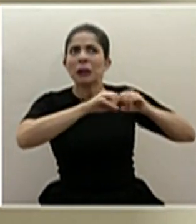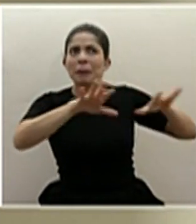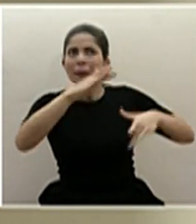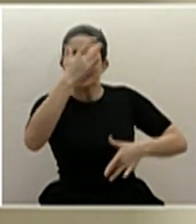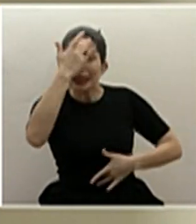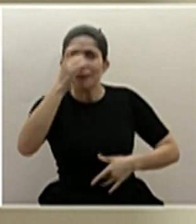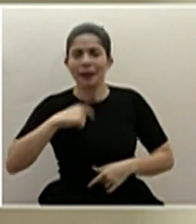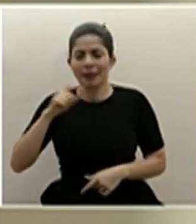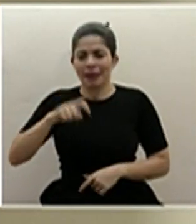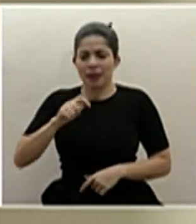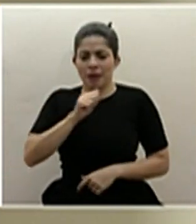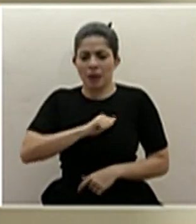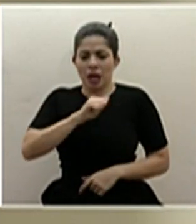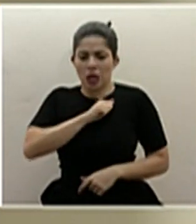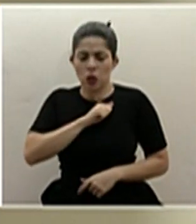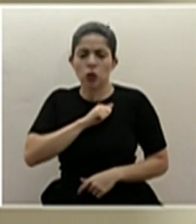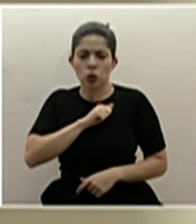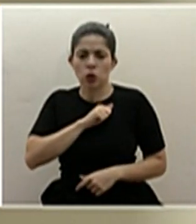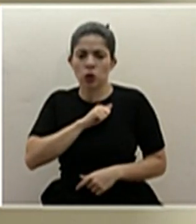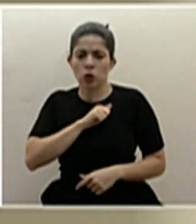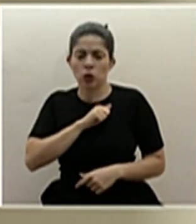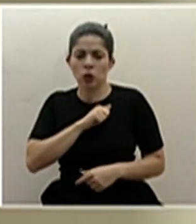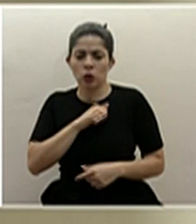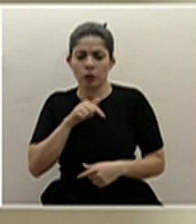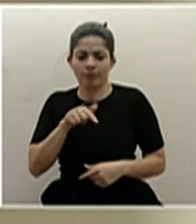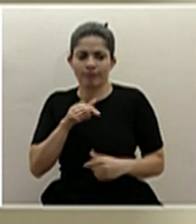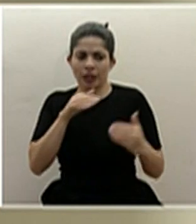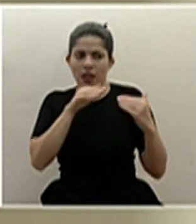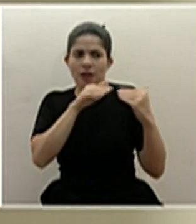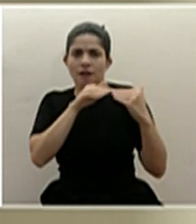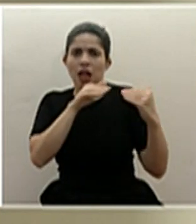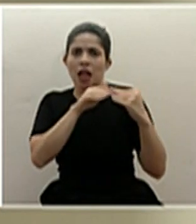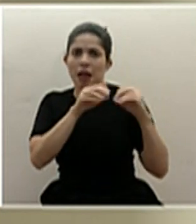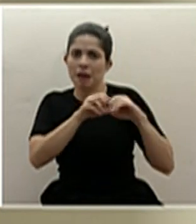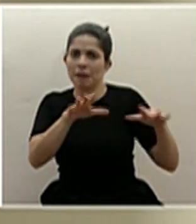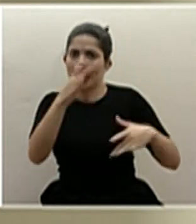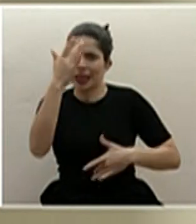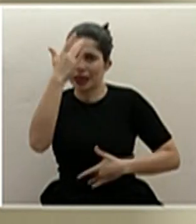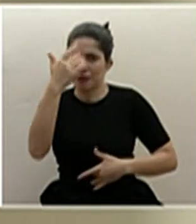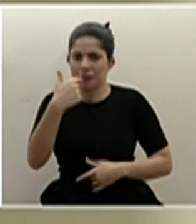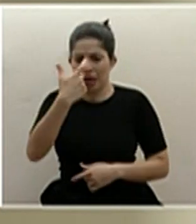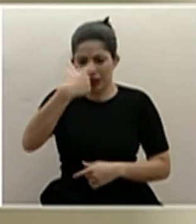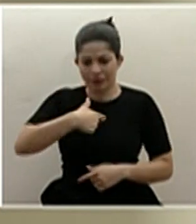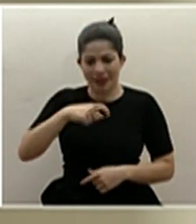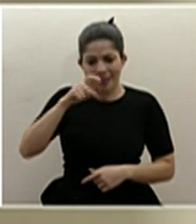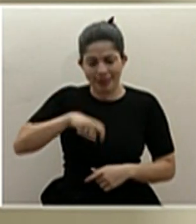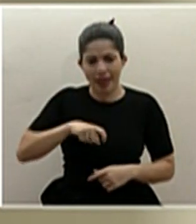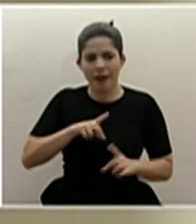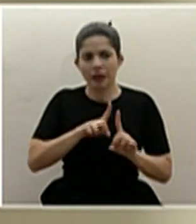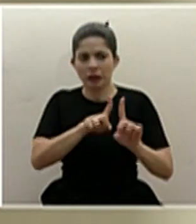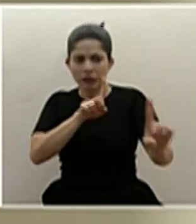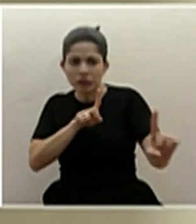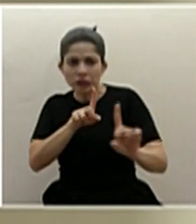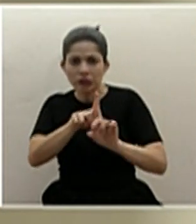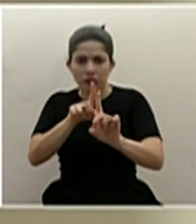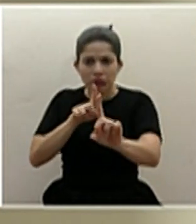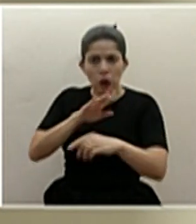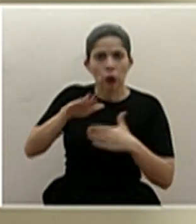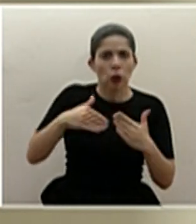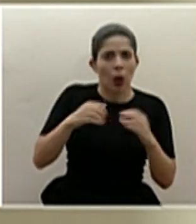que comportarnos a ese nivel, de una pandemia en donde tenemos que distanciarnos en la medida de lo